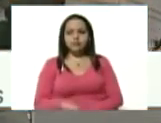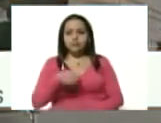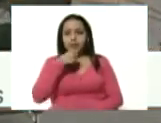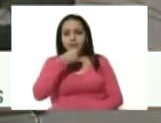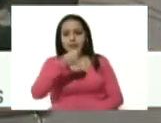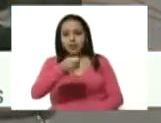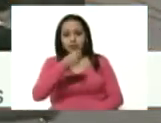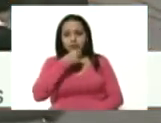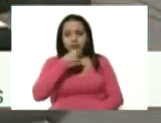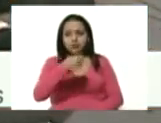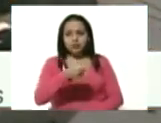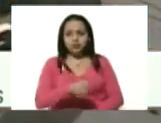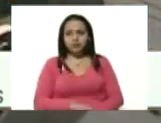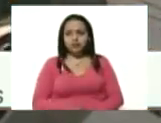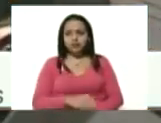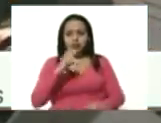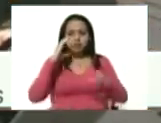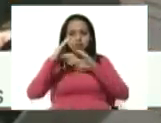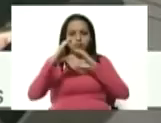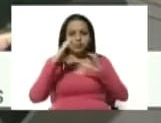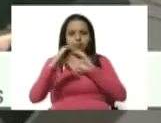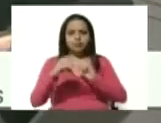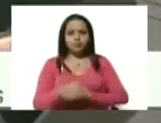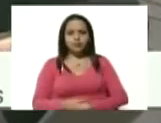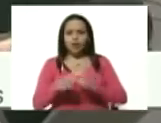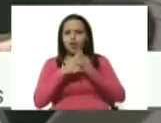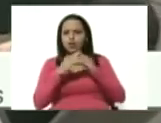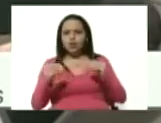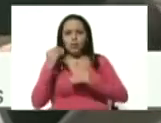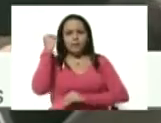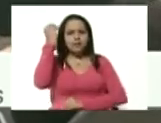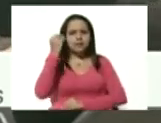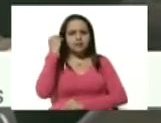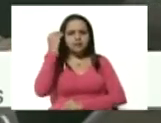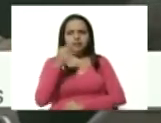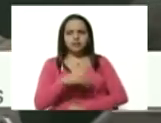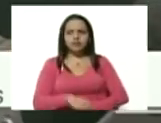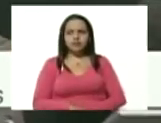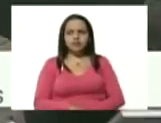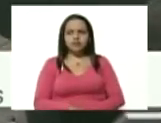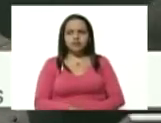periodistas, comunicadores, de todas las opiniones.